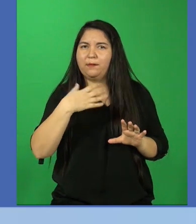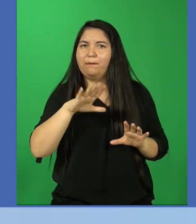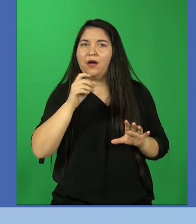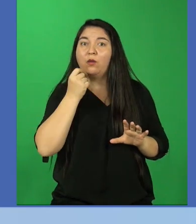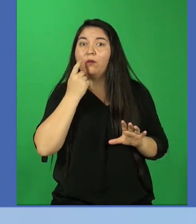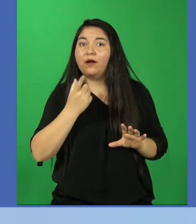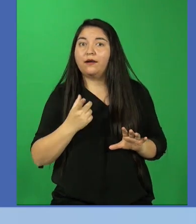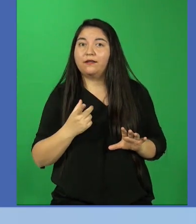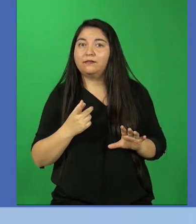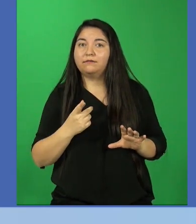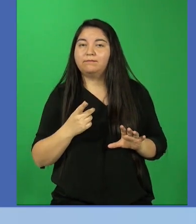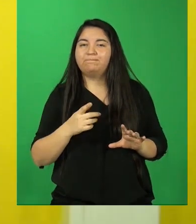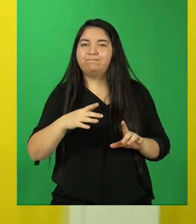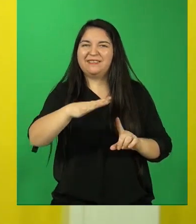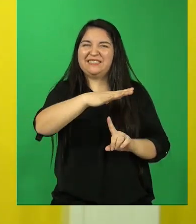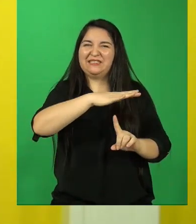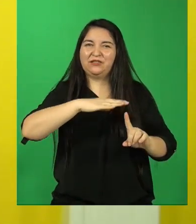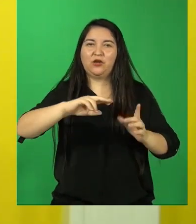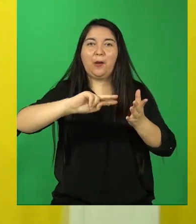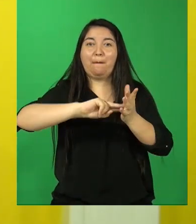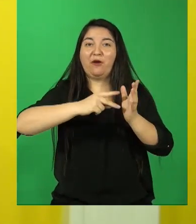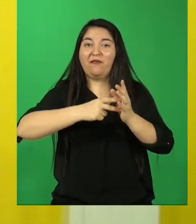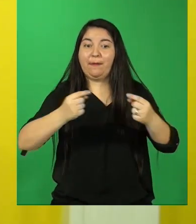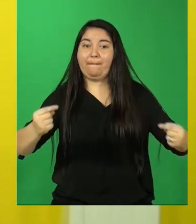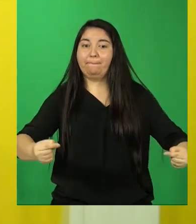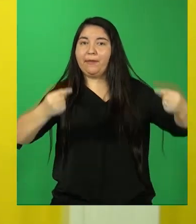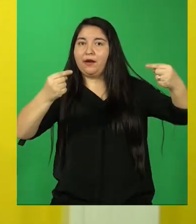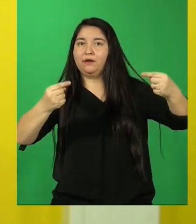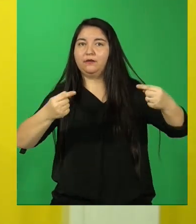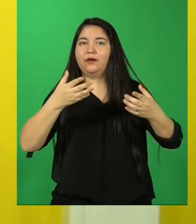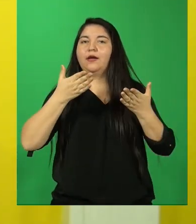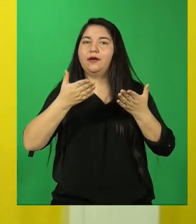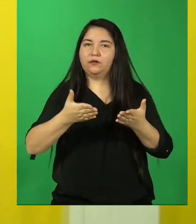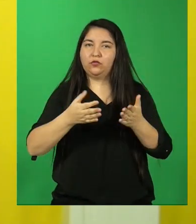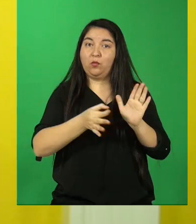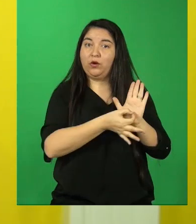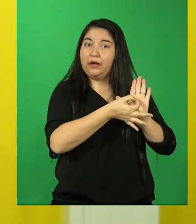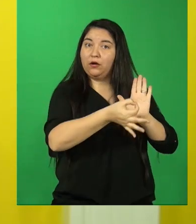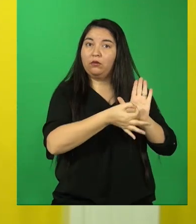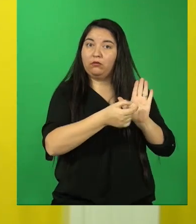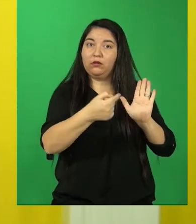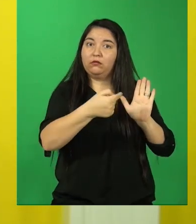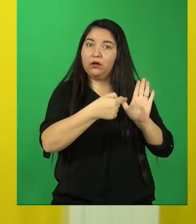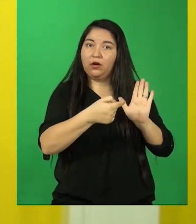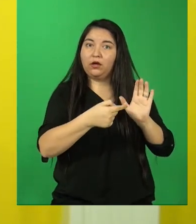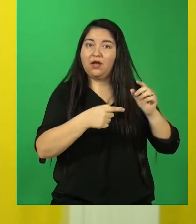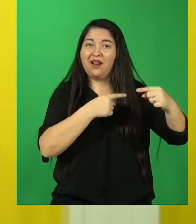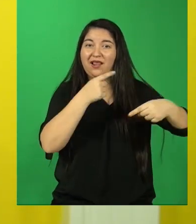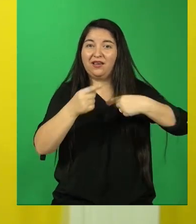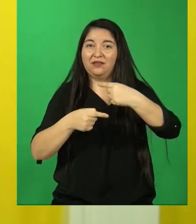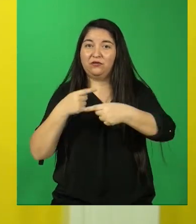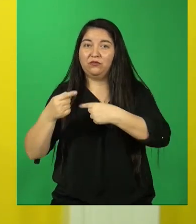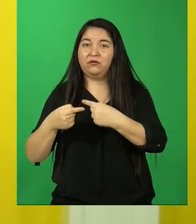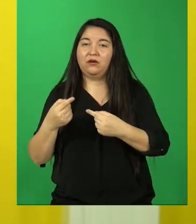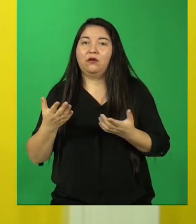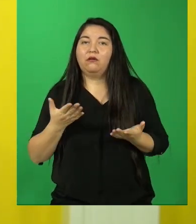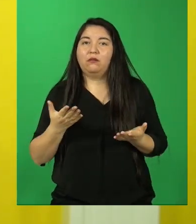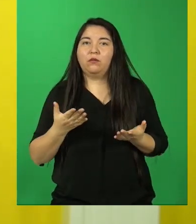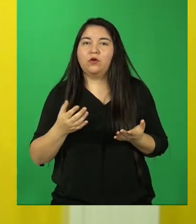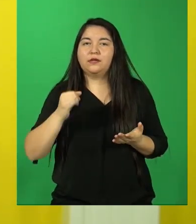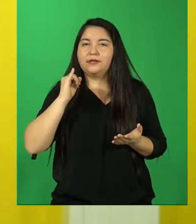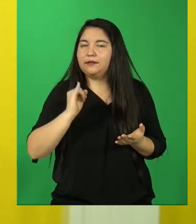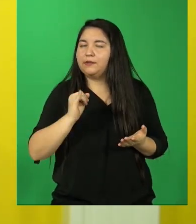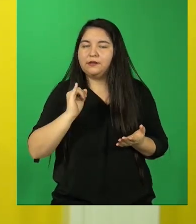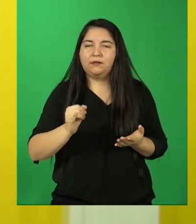de ellos, el conflicto, porque en los cuentos, en estas historias que nos entretienen,